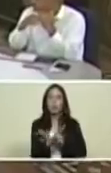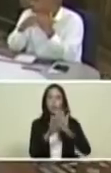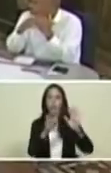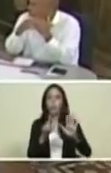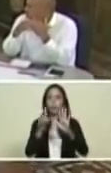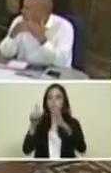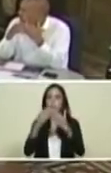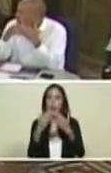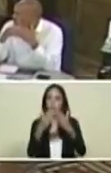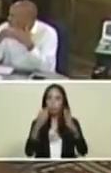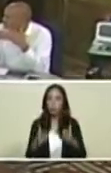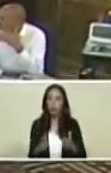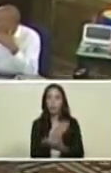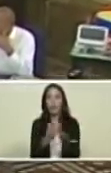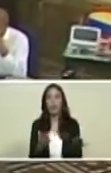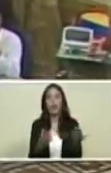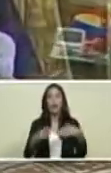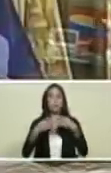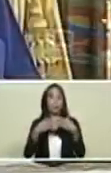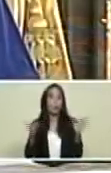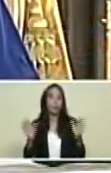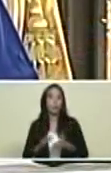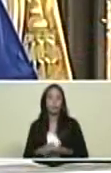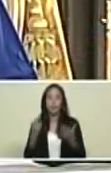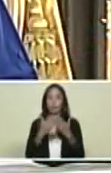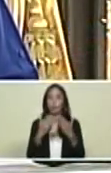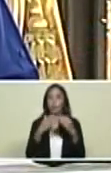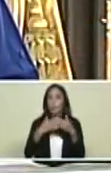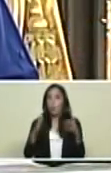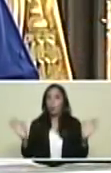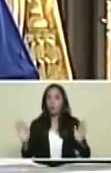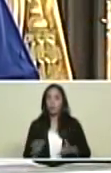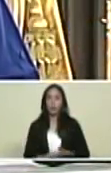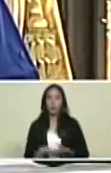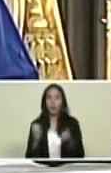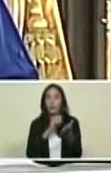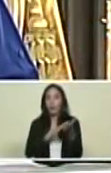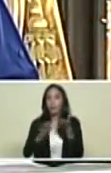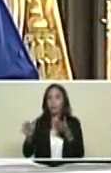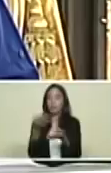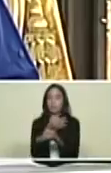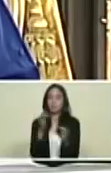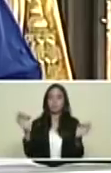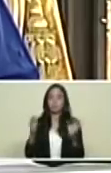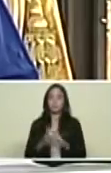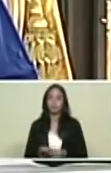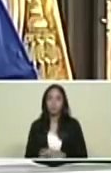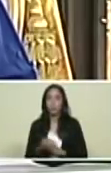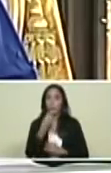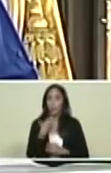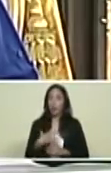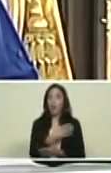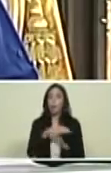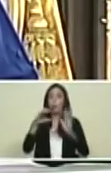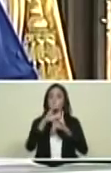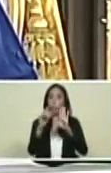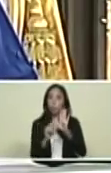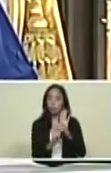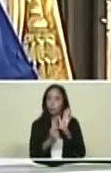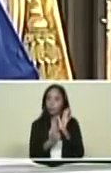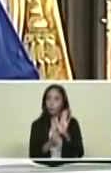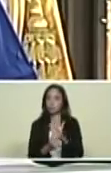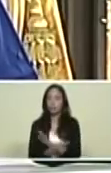6.442.296 estudiantes están en la educación pública, gratuita, de calidad garantizada por la Constitución